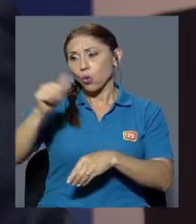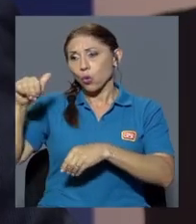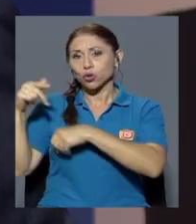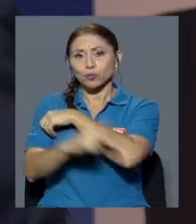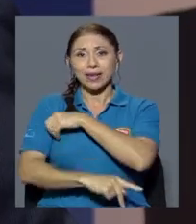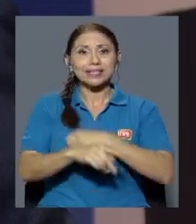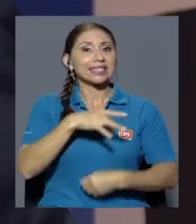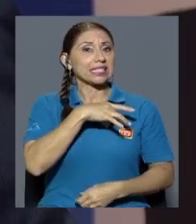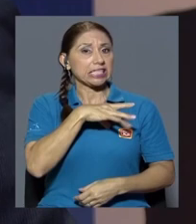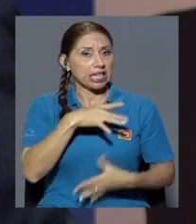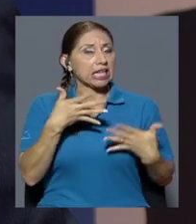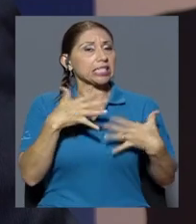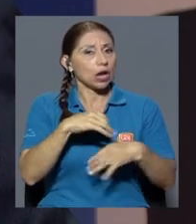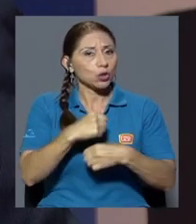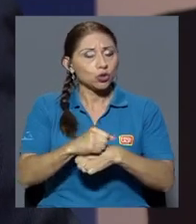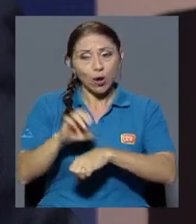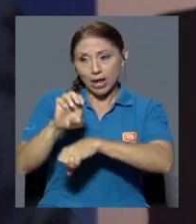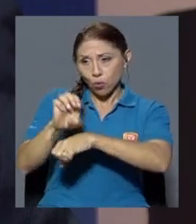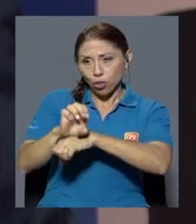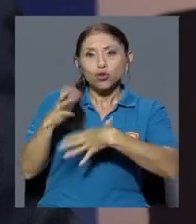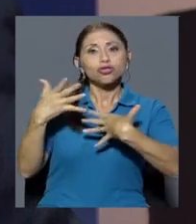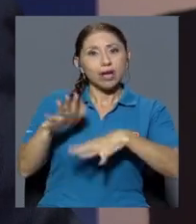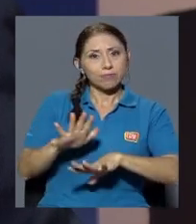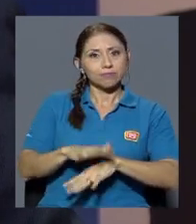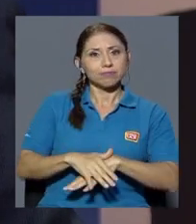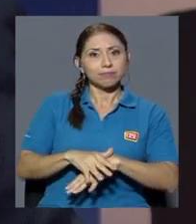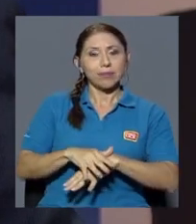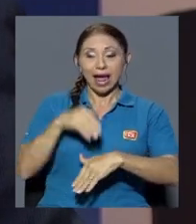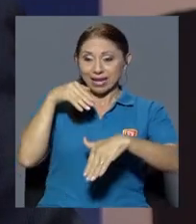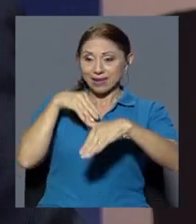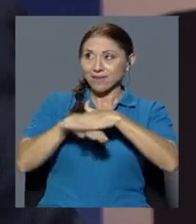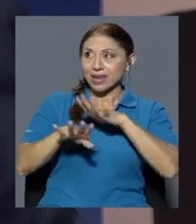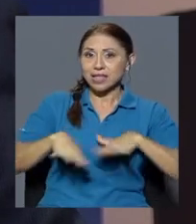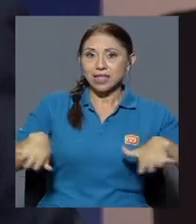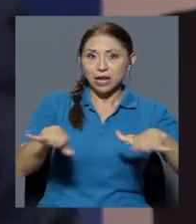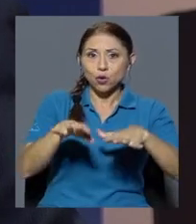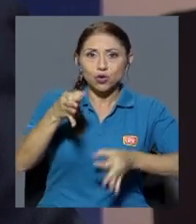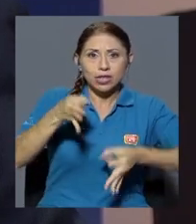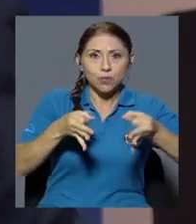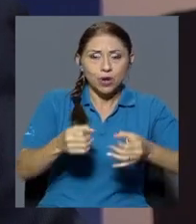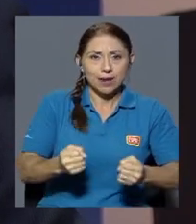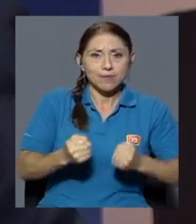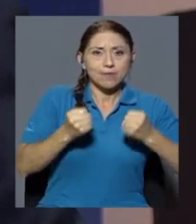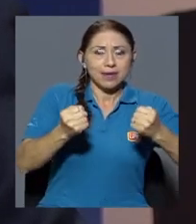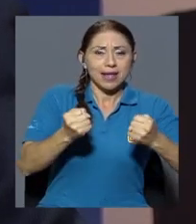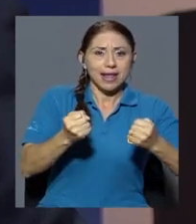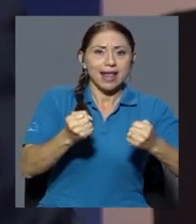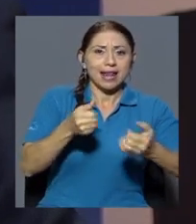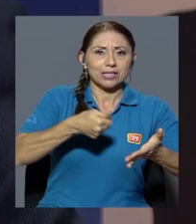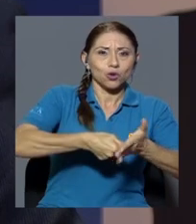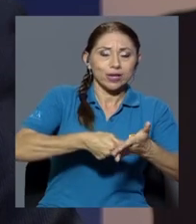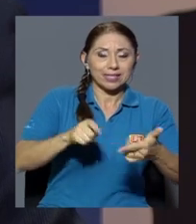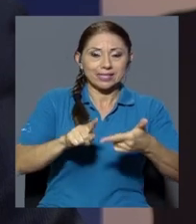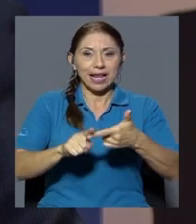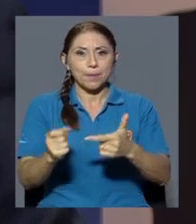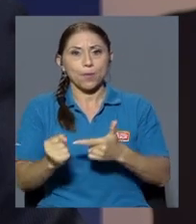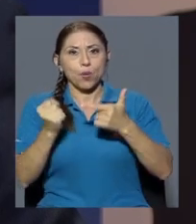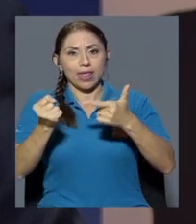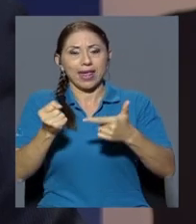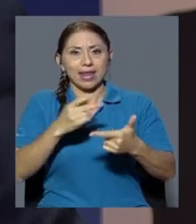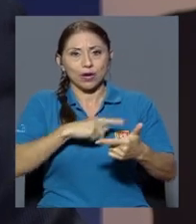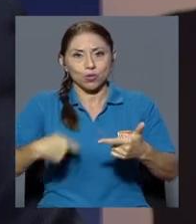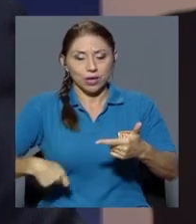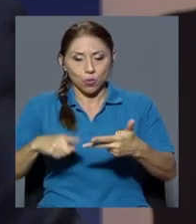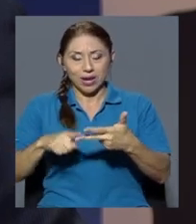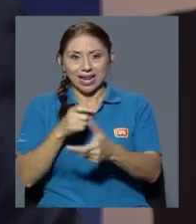países chile ya lo hizo ecuador ya lo hizo y a nivel interno el tribunal supremo de elecciones el poder ejecutivo y la misma procuraduría le ha hecho a la sala que por favor